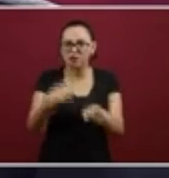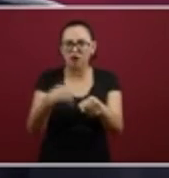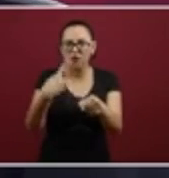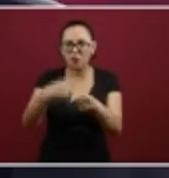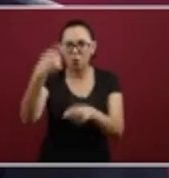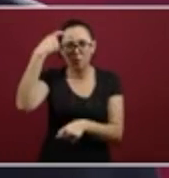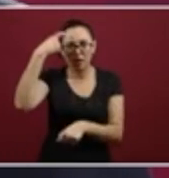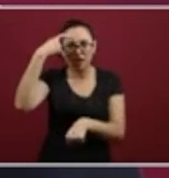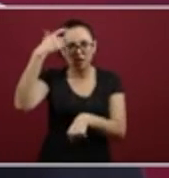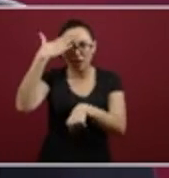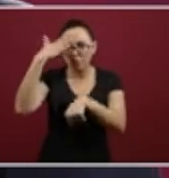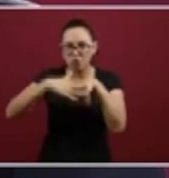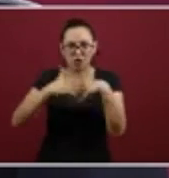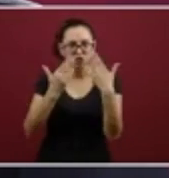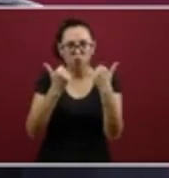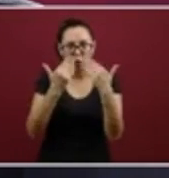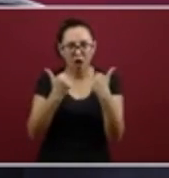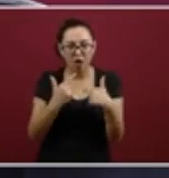Entonces ya eso ya no va a haber,